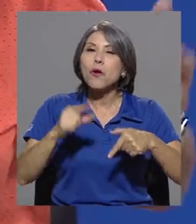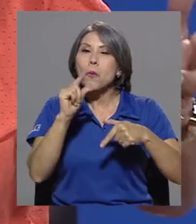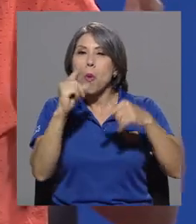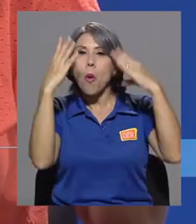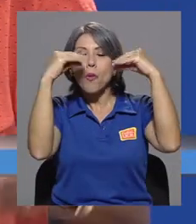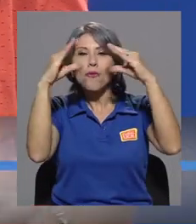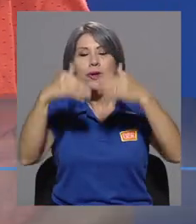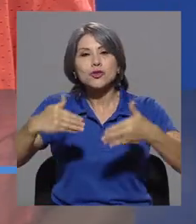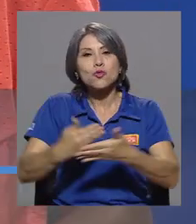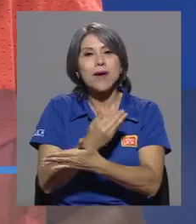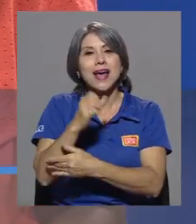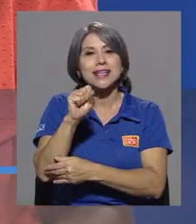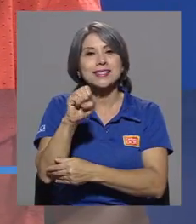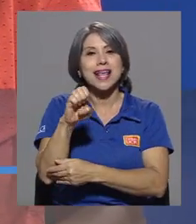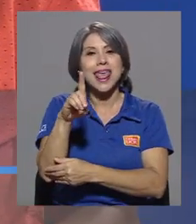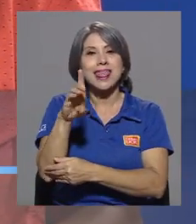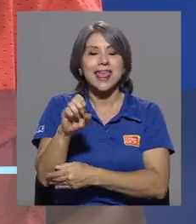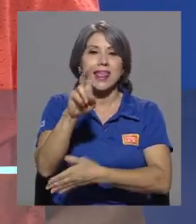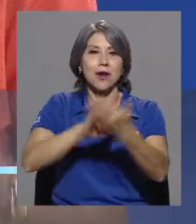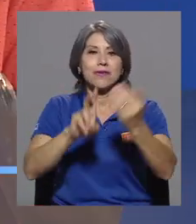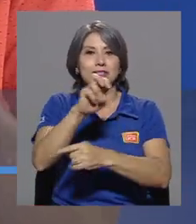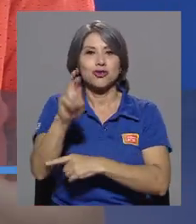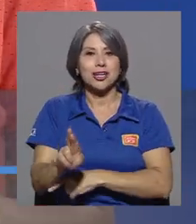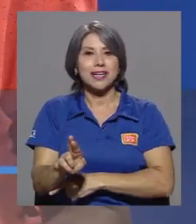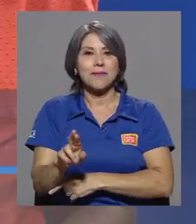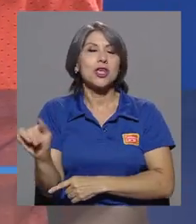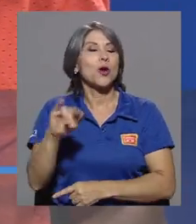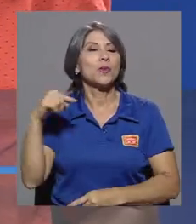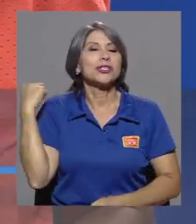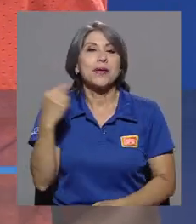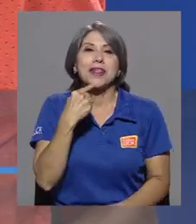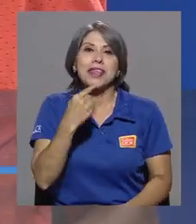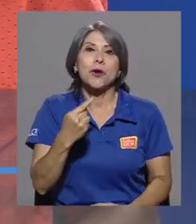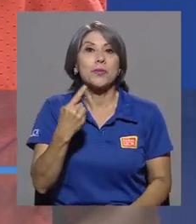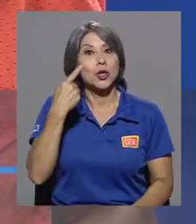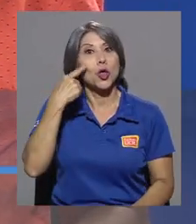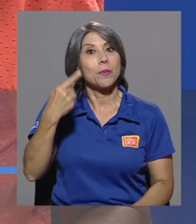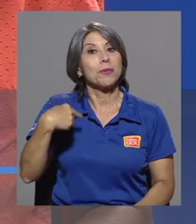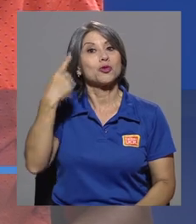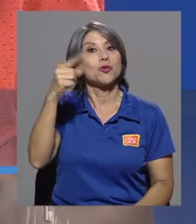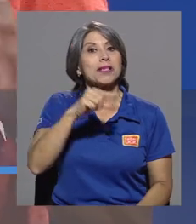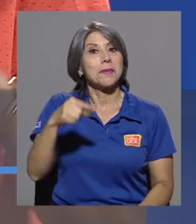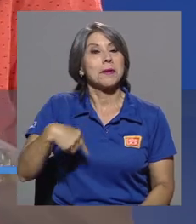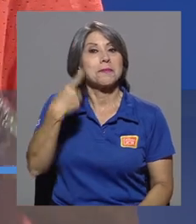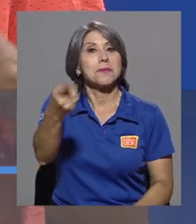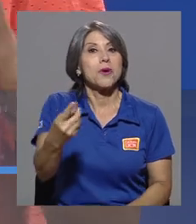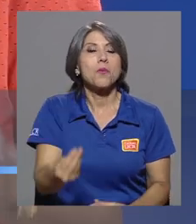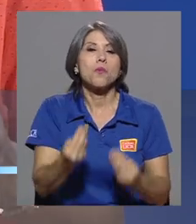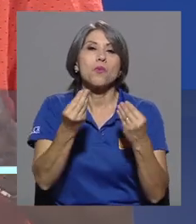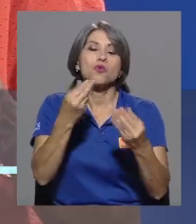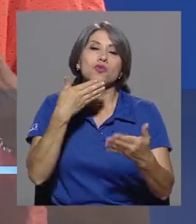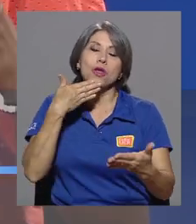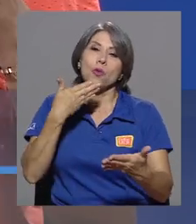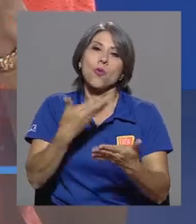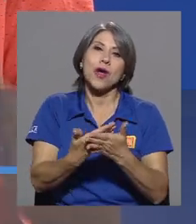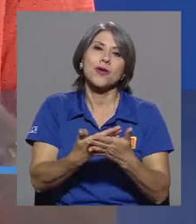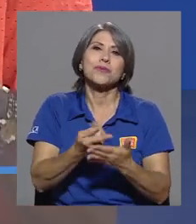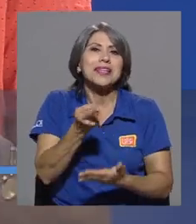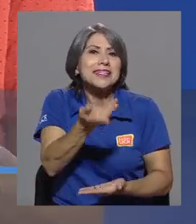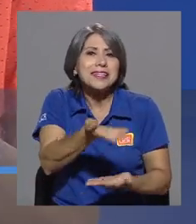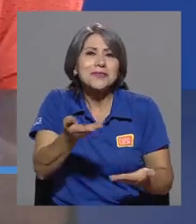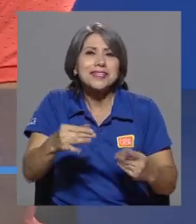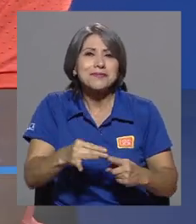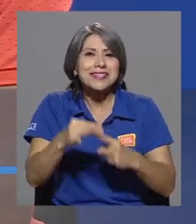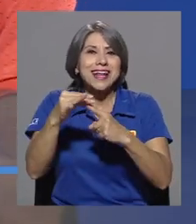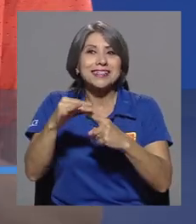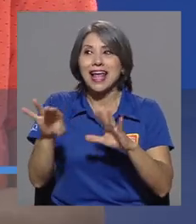sobre esta nueva de la universidad de costa rica y como les digo siempre pues nos vemos a la vuelta de una semana con mucho de lo bueno de esas cosas